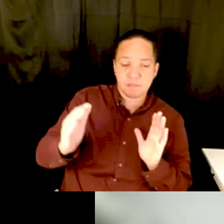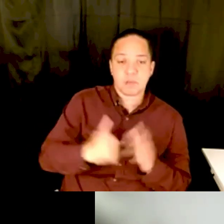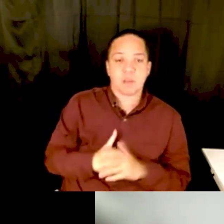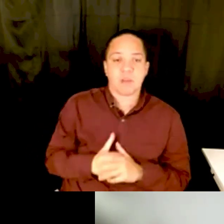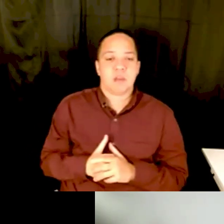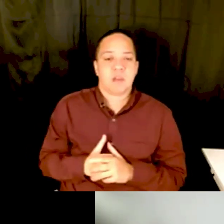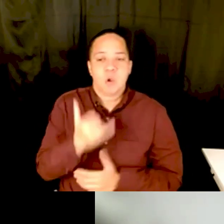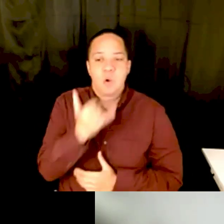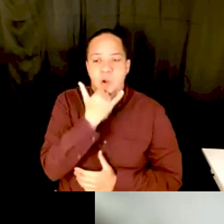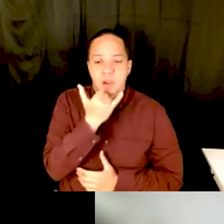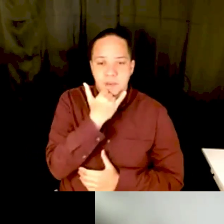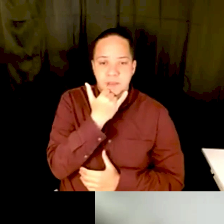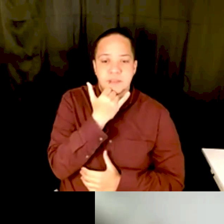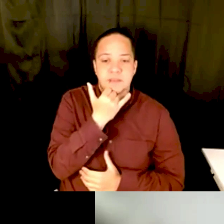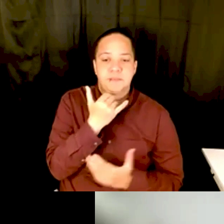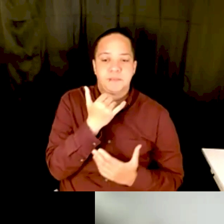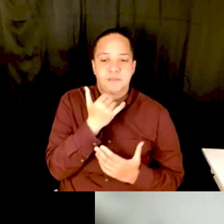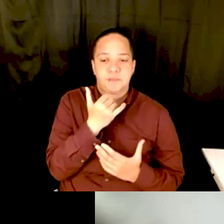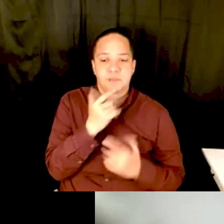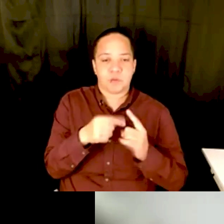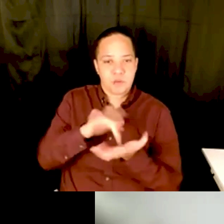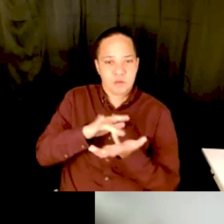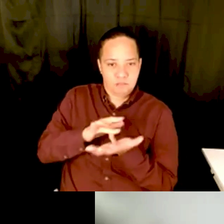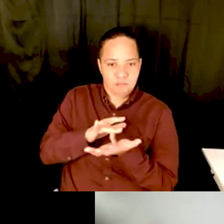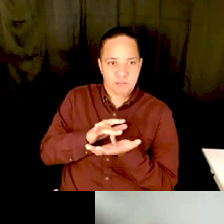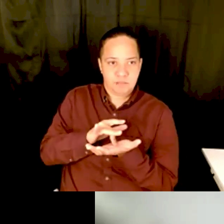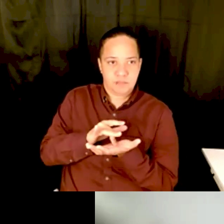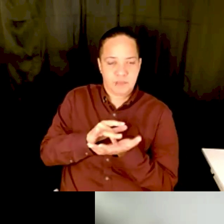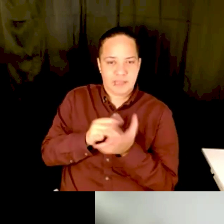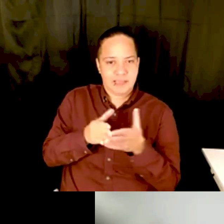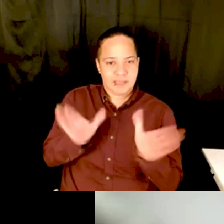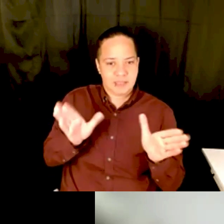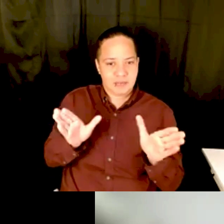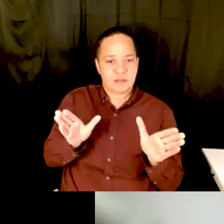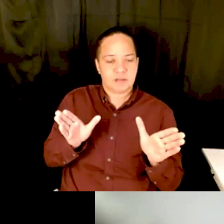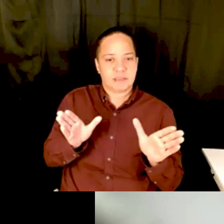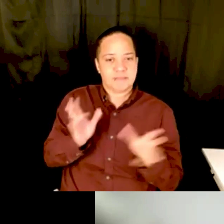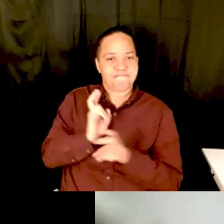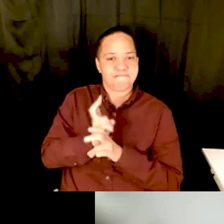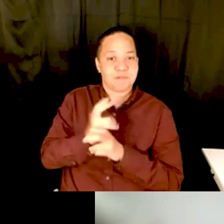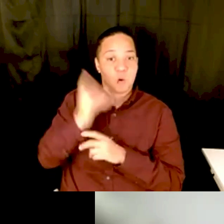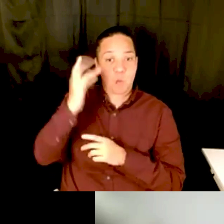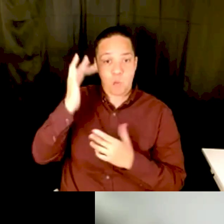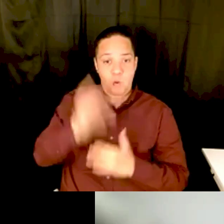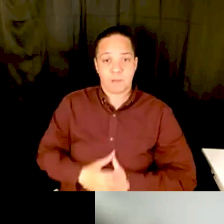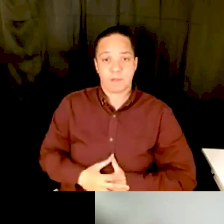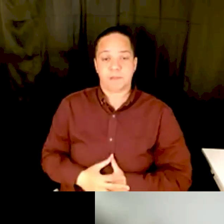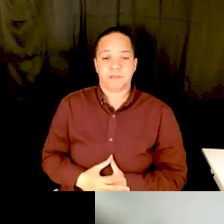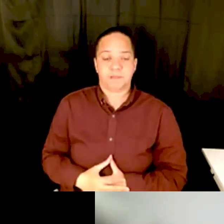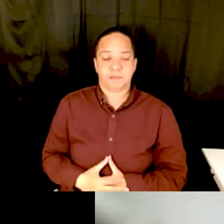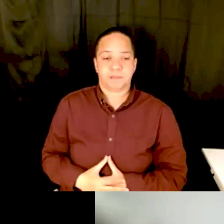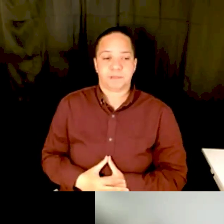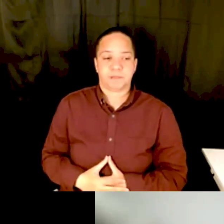pasa es que cuando hablamos de medicación así en términos general es difícil porque